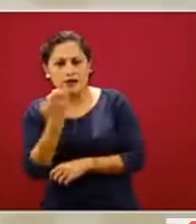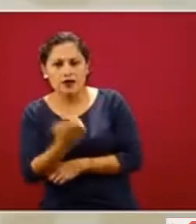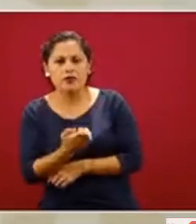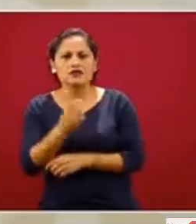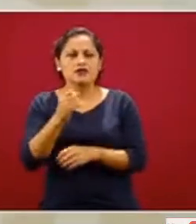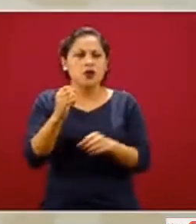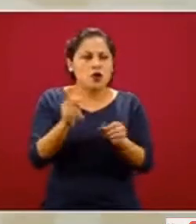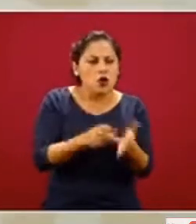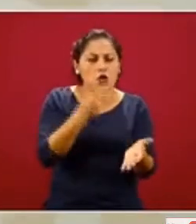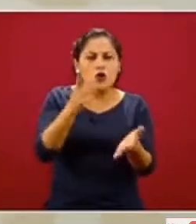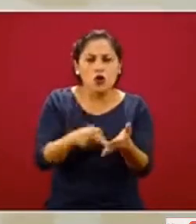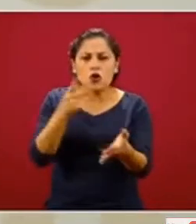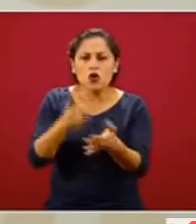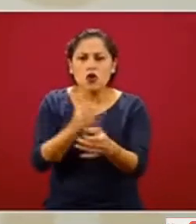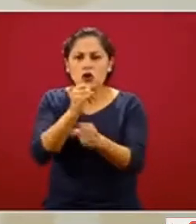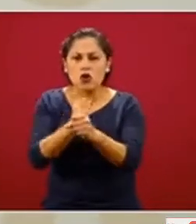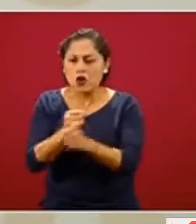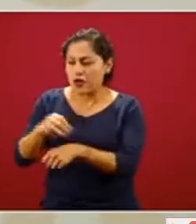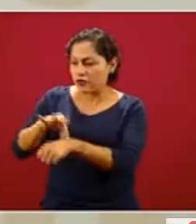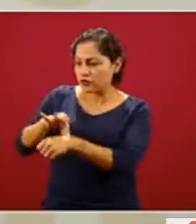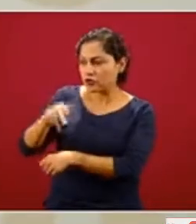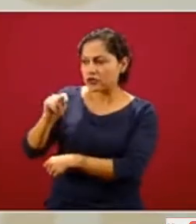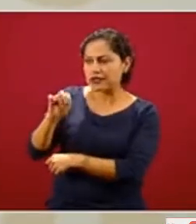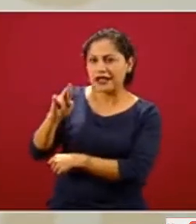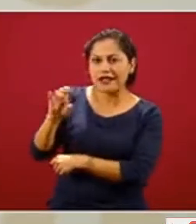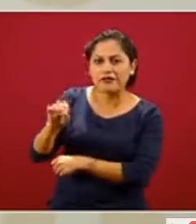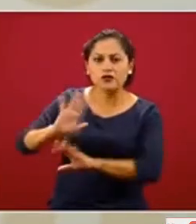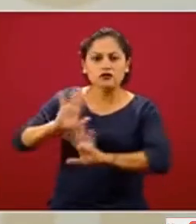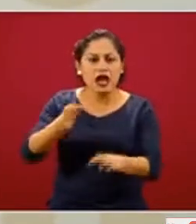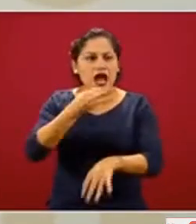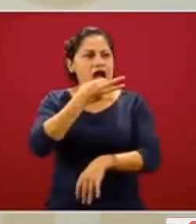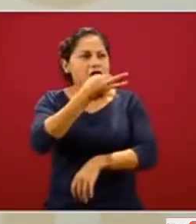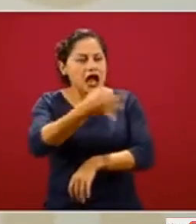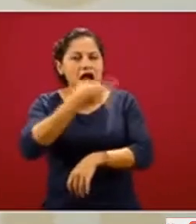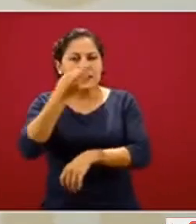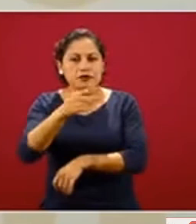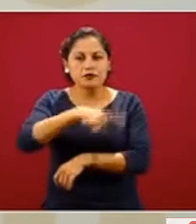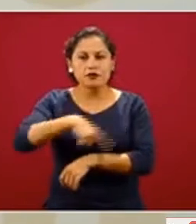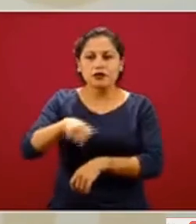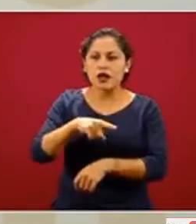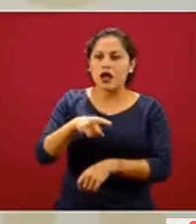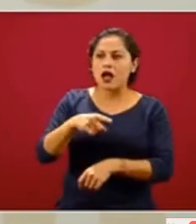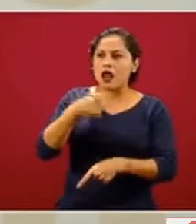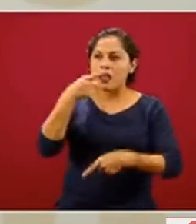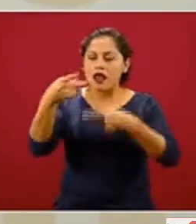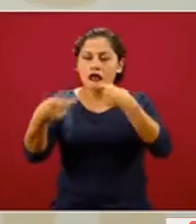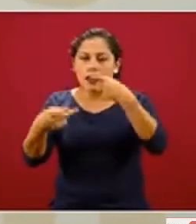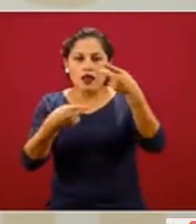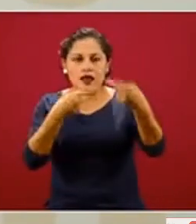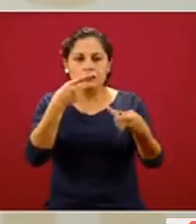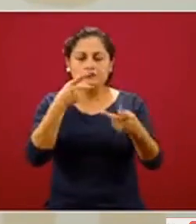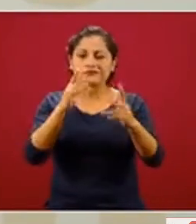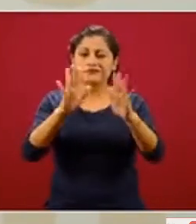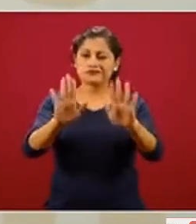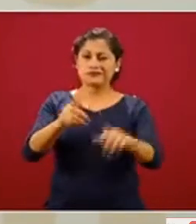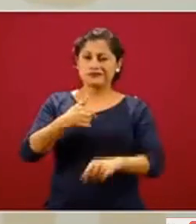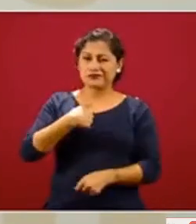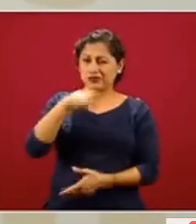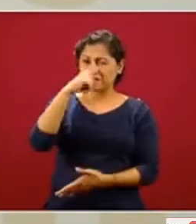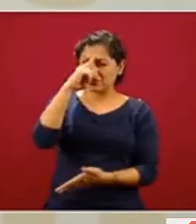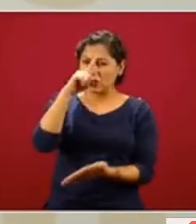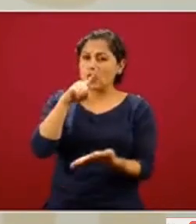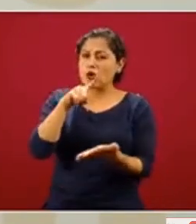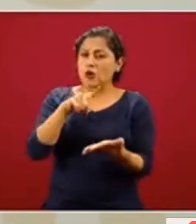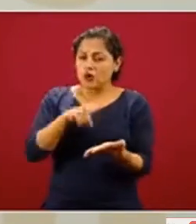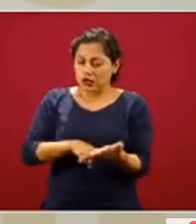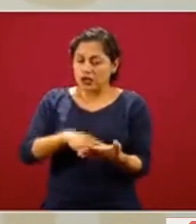lo dijo el doctor Tedros. Entonces, siempre considero que es importante que como sociedad, y desde luego con la ayuda